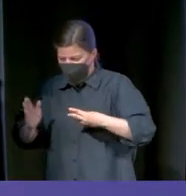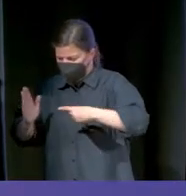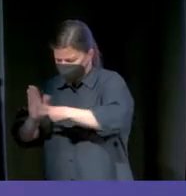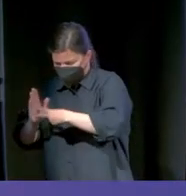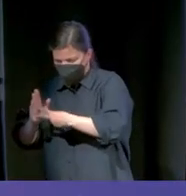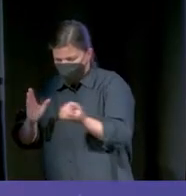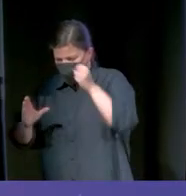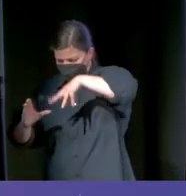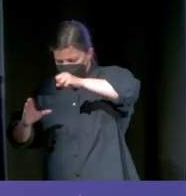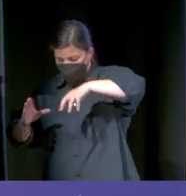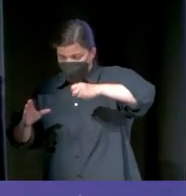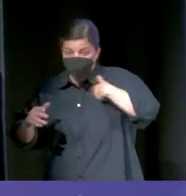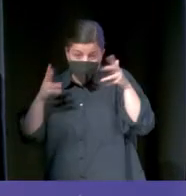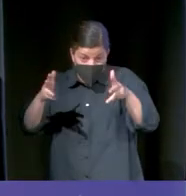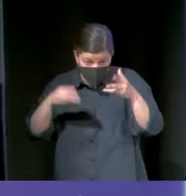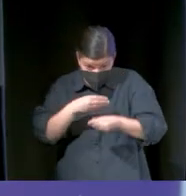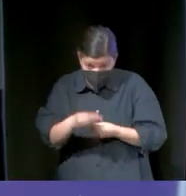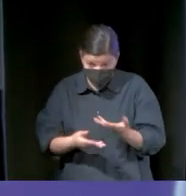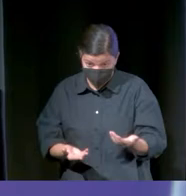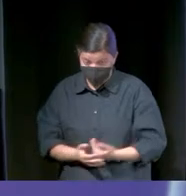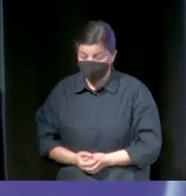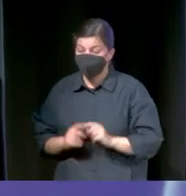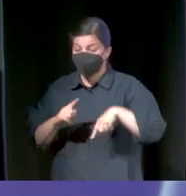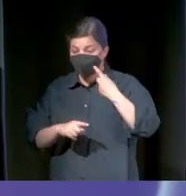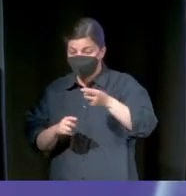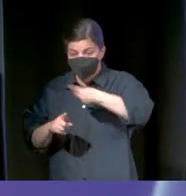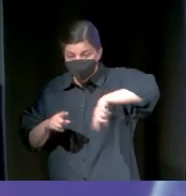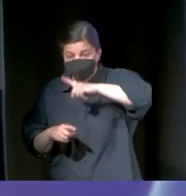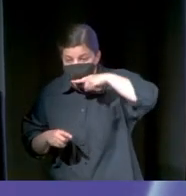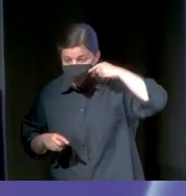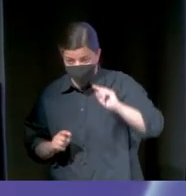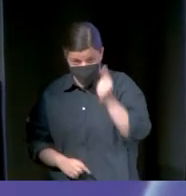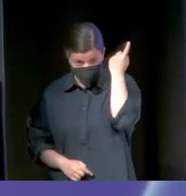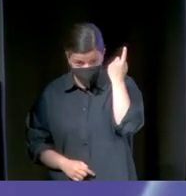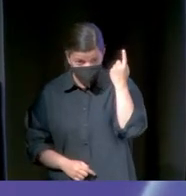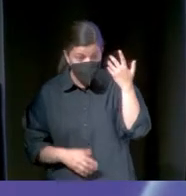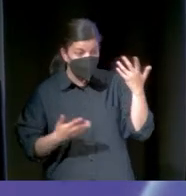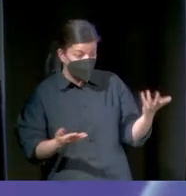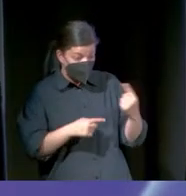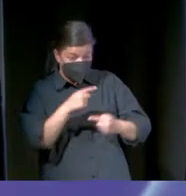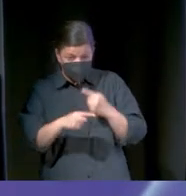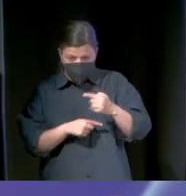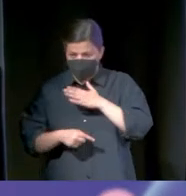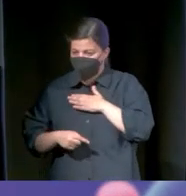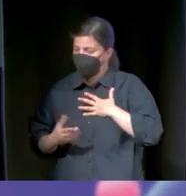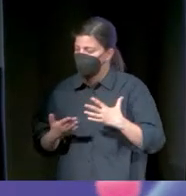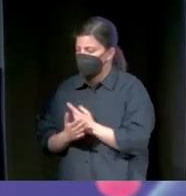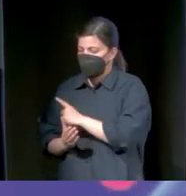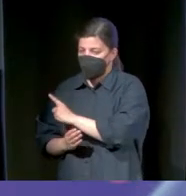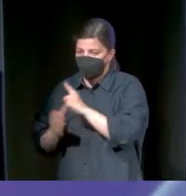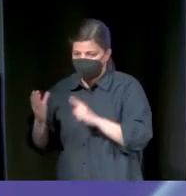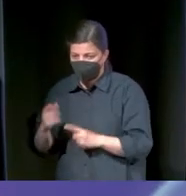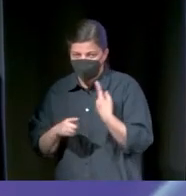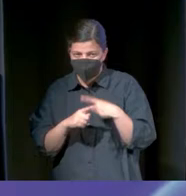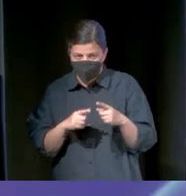mete esto hay la masa con las recomendaciones que ellos doy y luego hice mi primer bizcocho y como en mi familia estaban muy cansados de probar